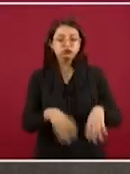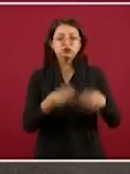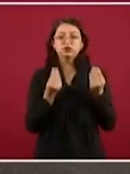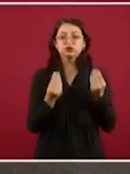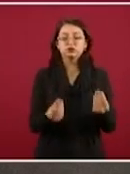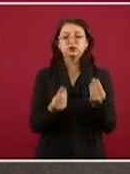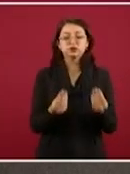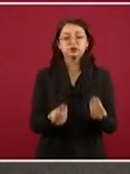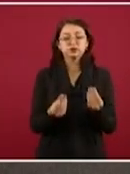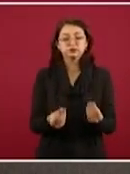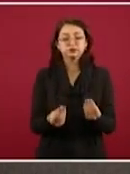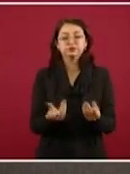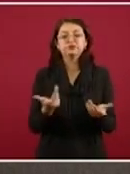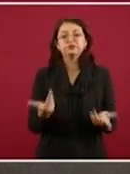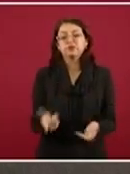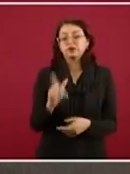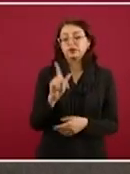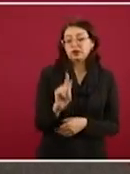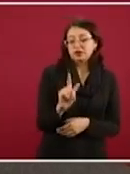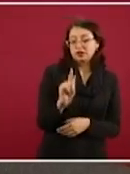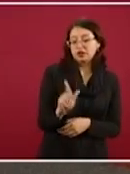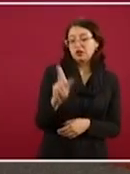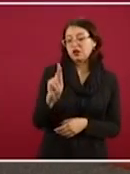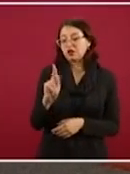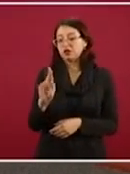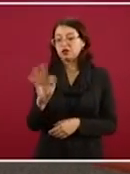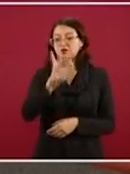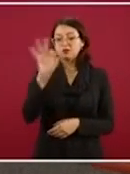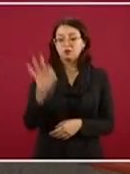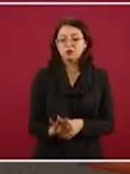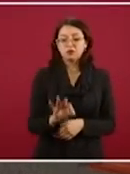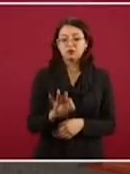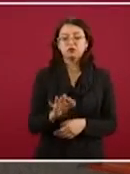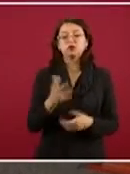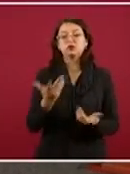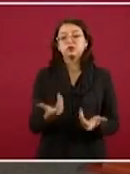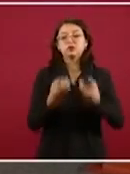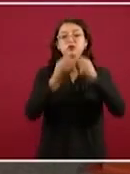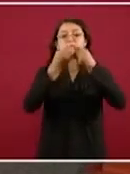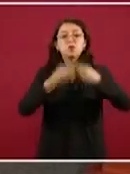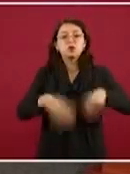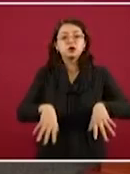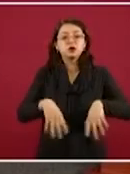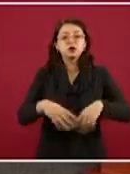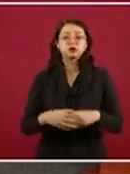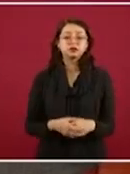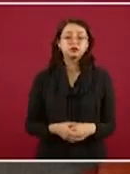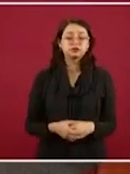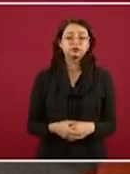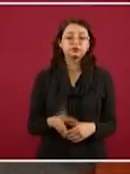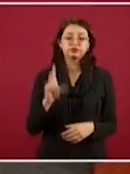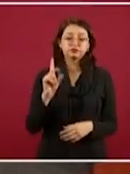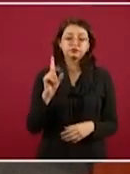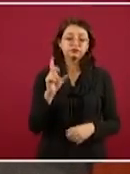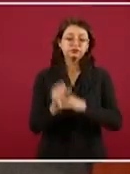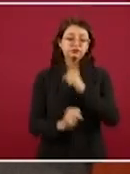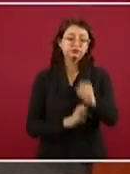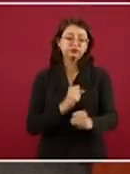de 70 a 80% del poder adquisitivo en 30